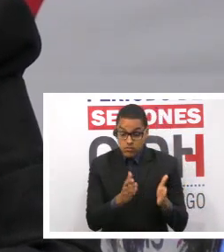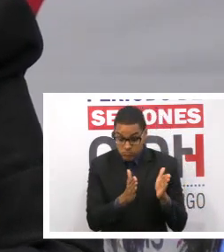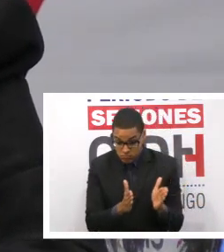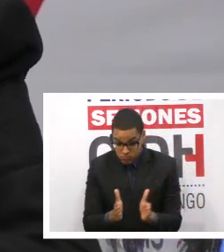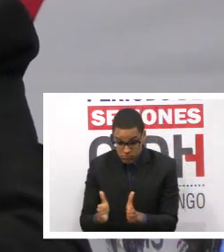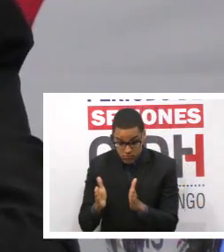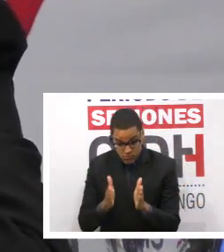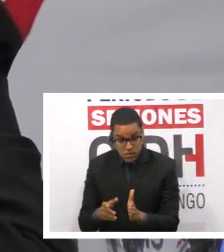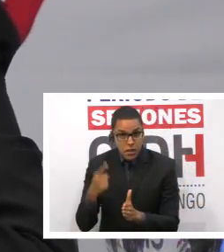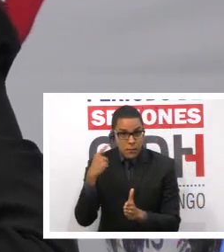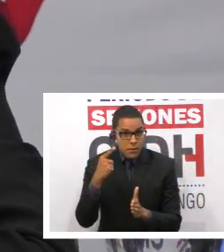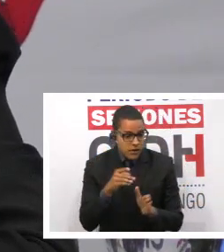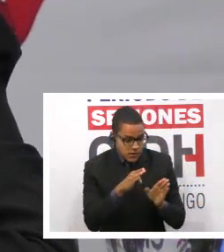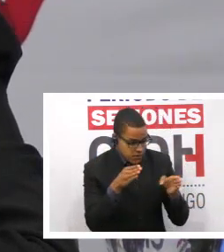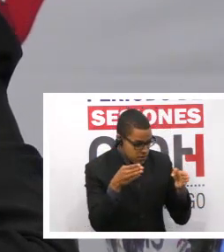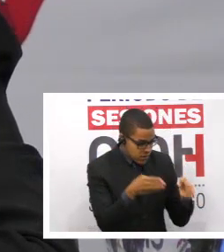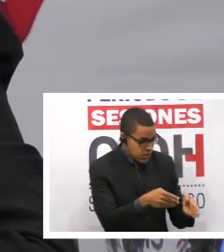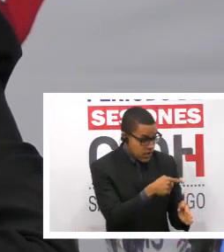gasto público